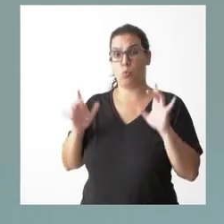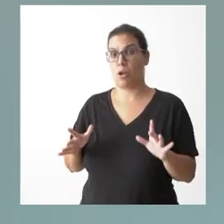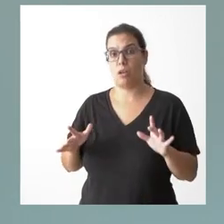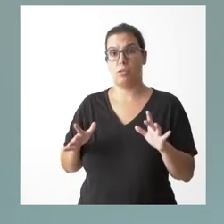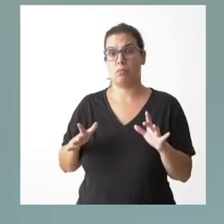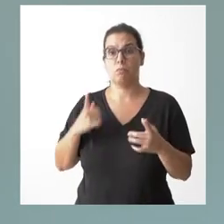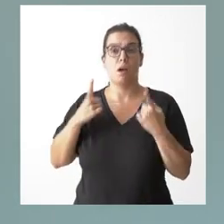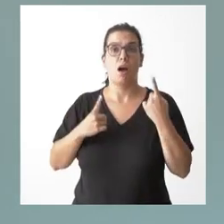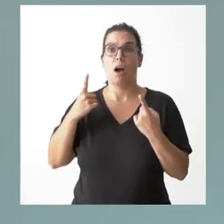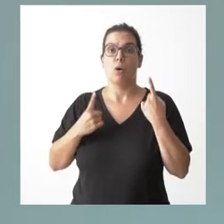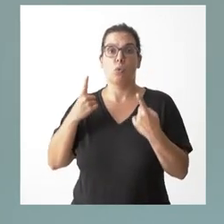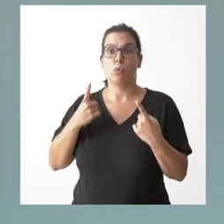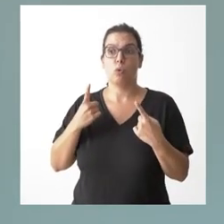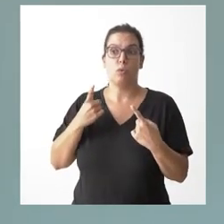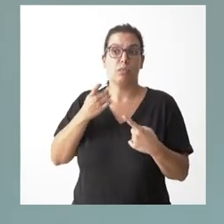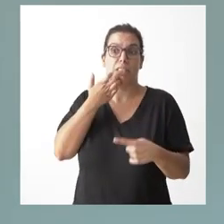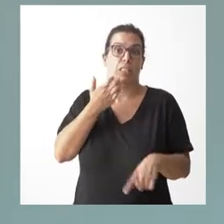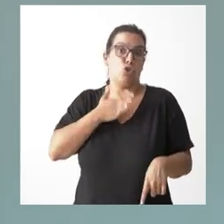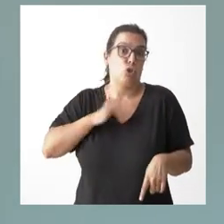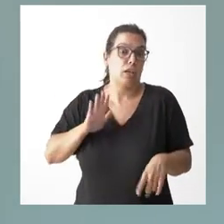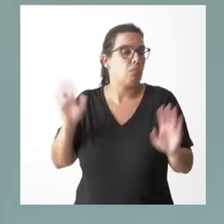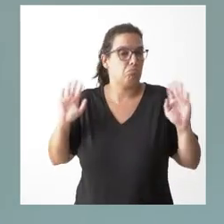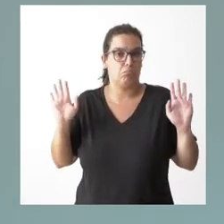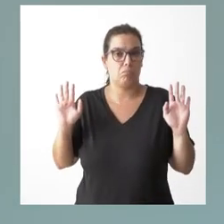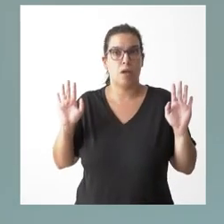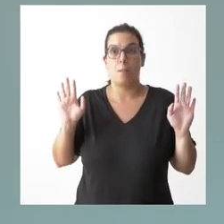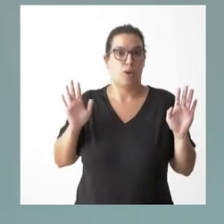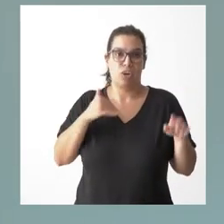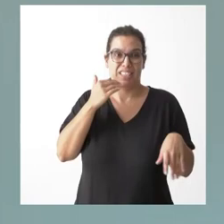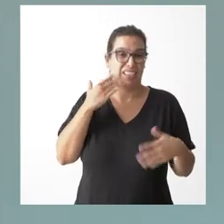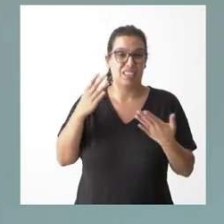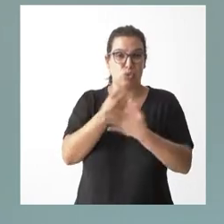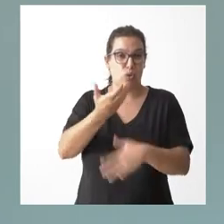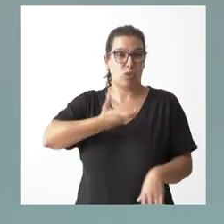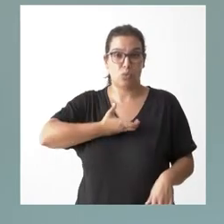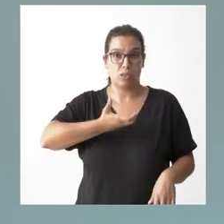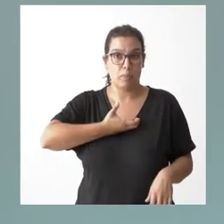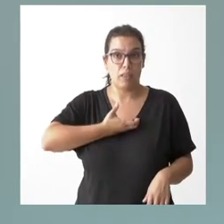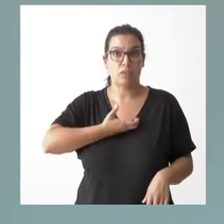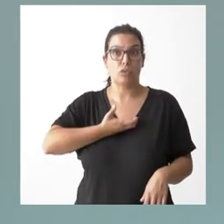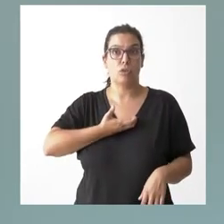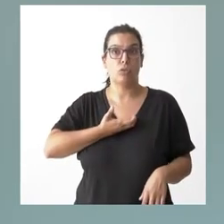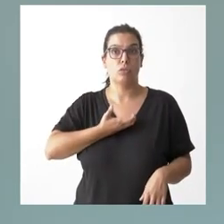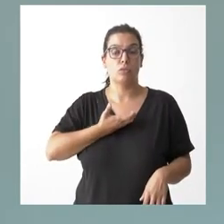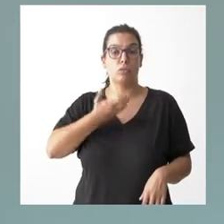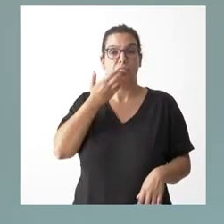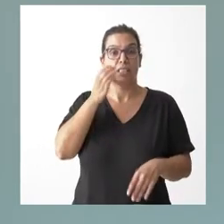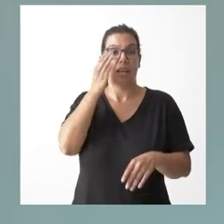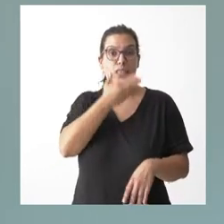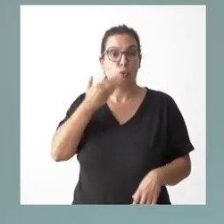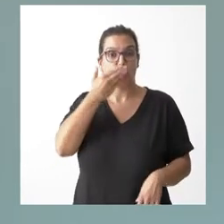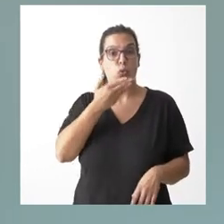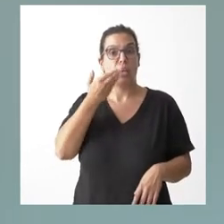ayuntamientos que si no han querido, no han querido participar, no han participado. Pero prácticamente todos los ayuntamientos que tenían una, en este caso, escuela infantil o